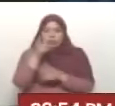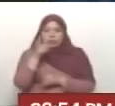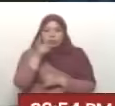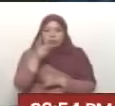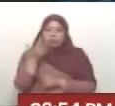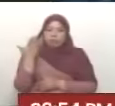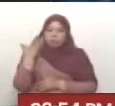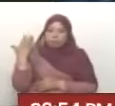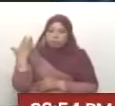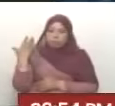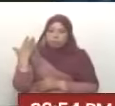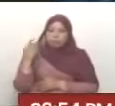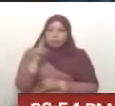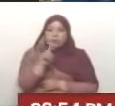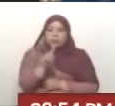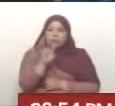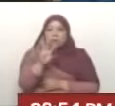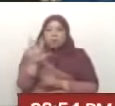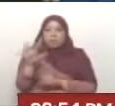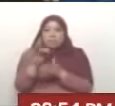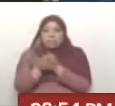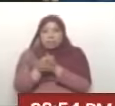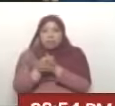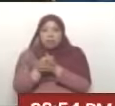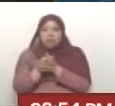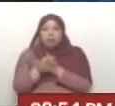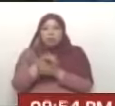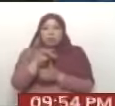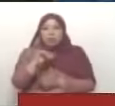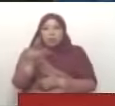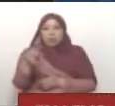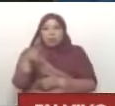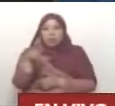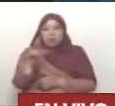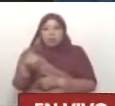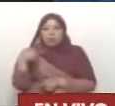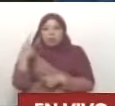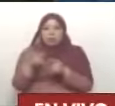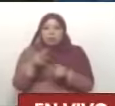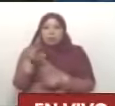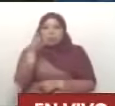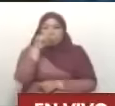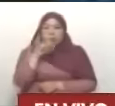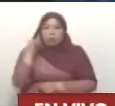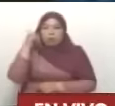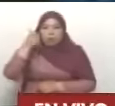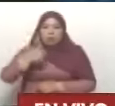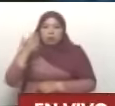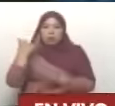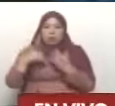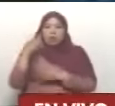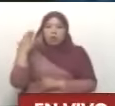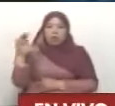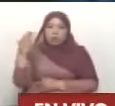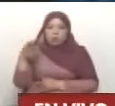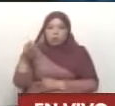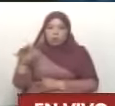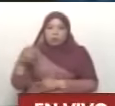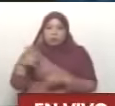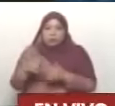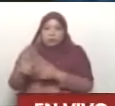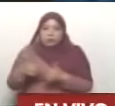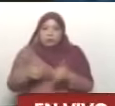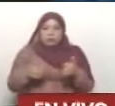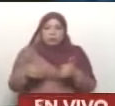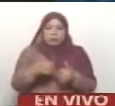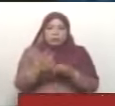que 146 compatriotas huayú, venidos hace 20 años de la Guajira colombiana, huyéndole a todo lo que había